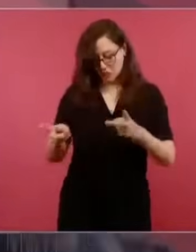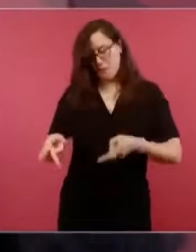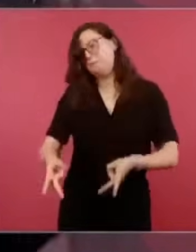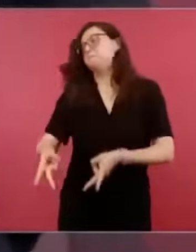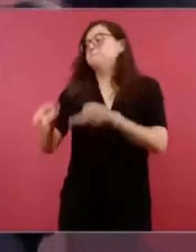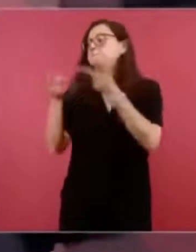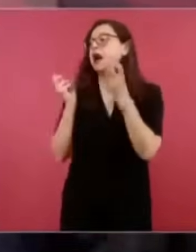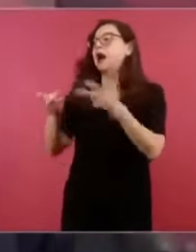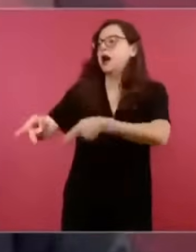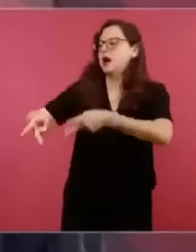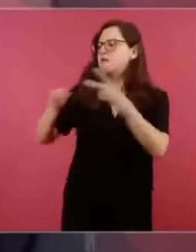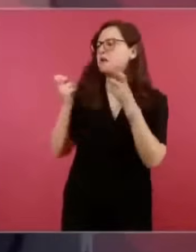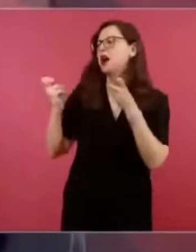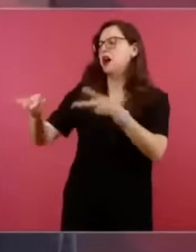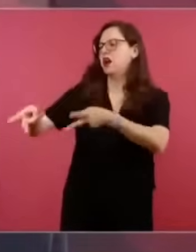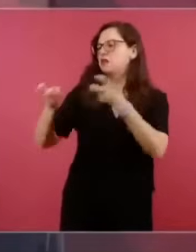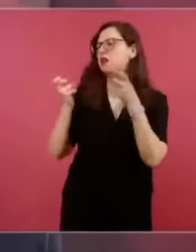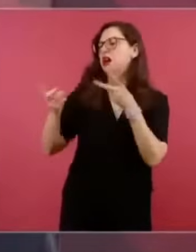se necesitaba